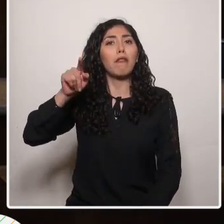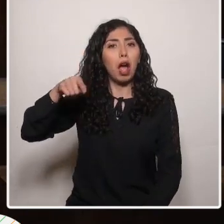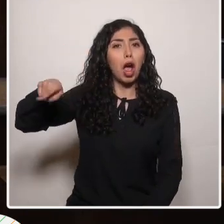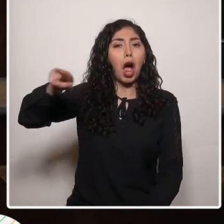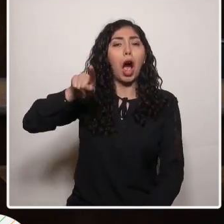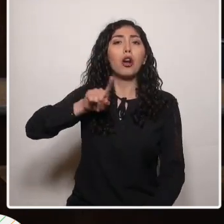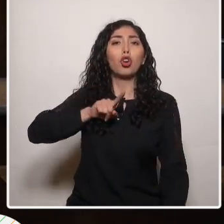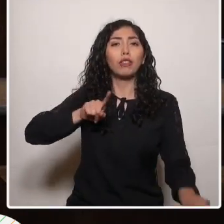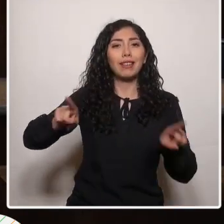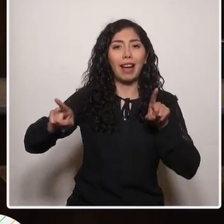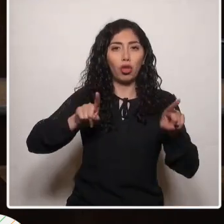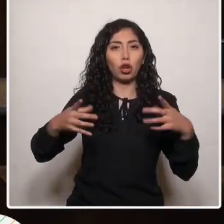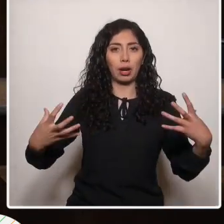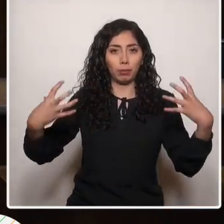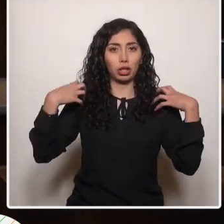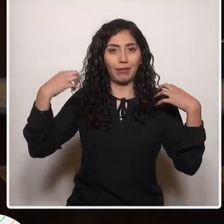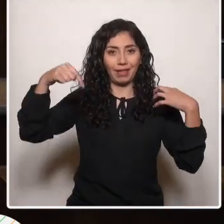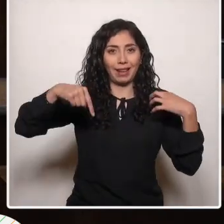de esta comisión,